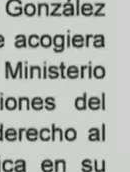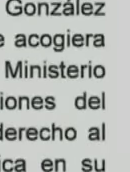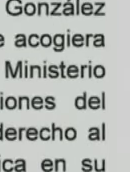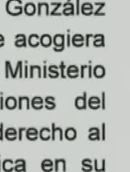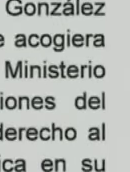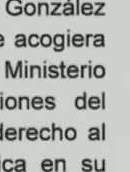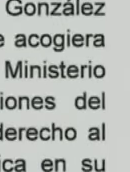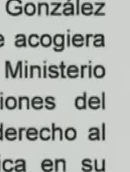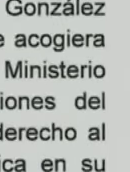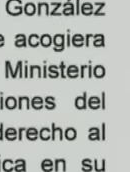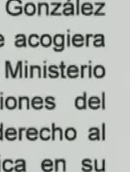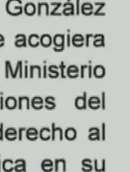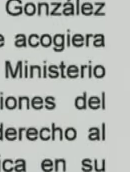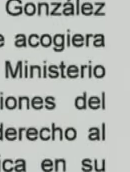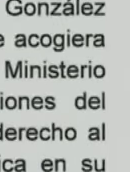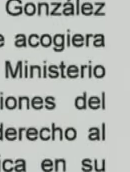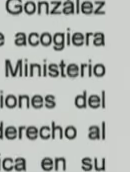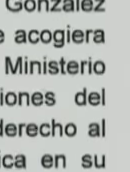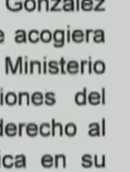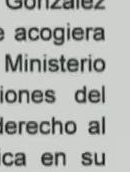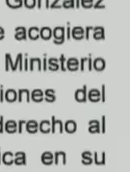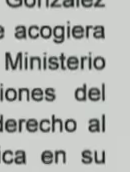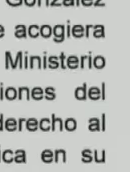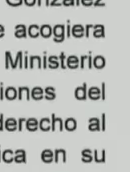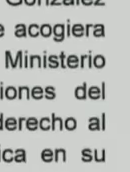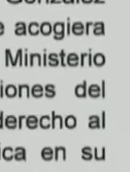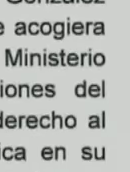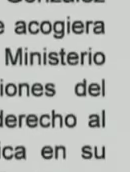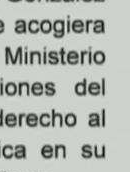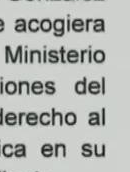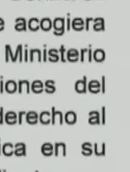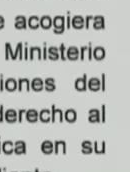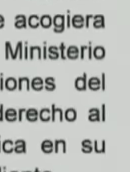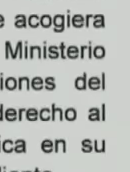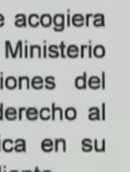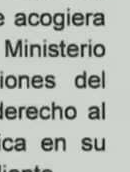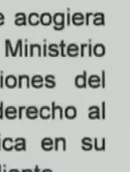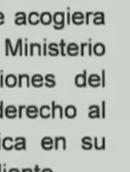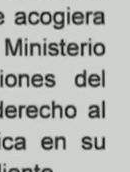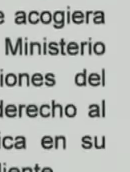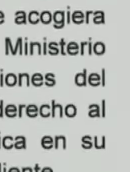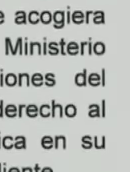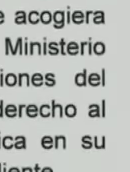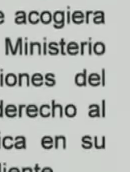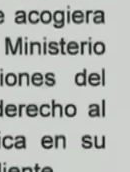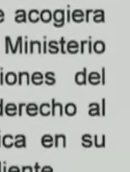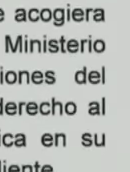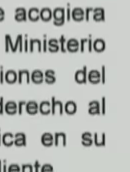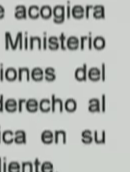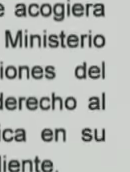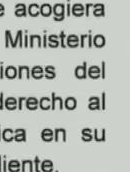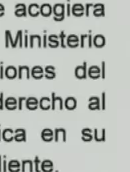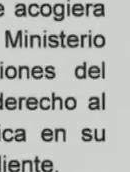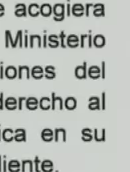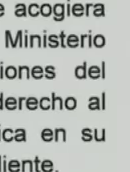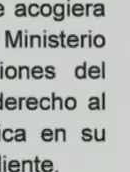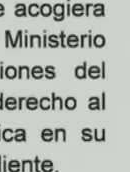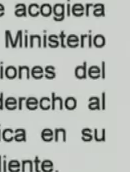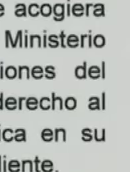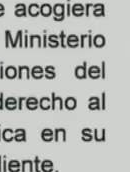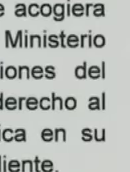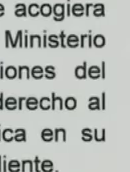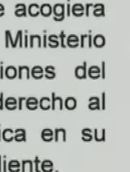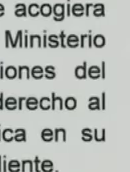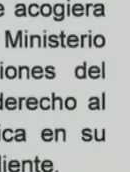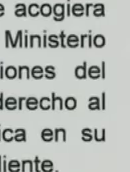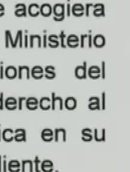Los gobiernos de España y Venezuela acordaron el otorgamiento de salvoconducto al ciudadano Edmundo